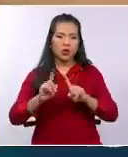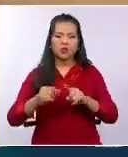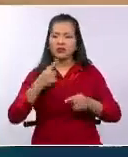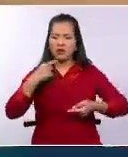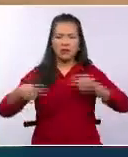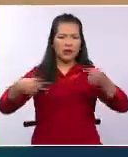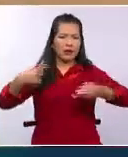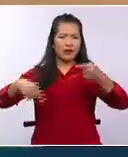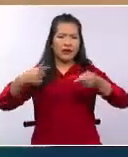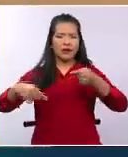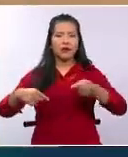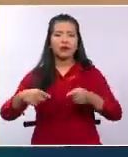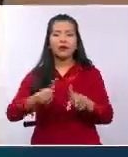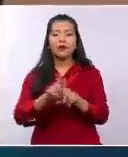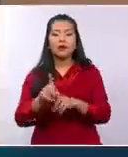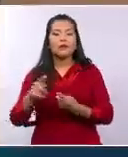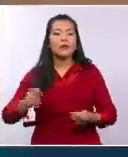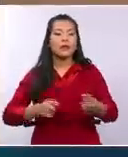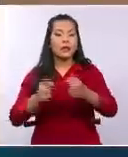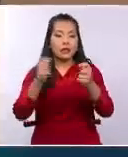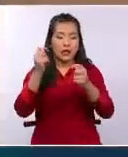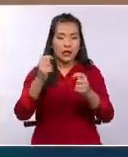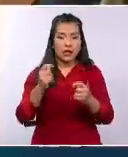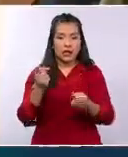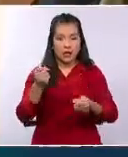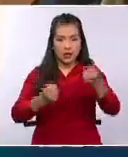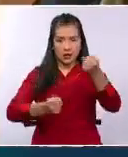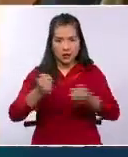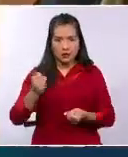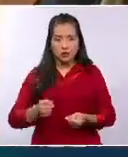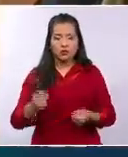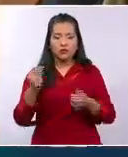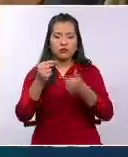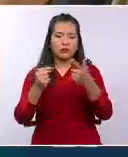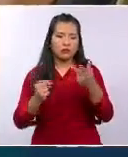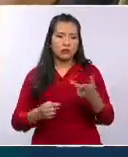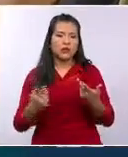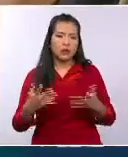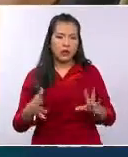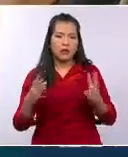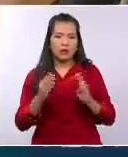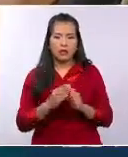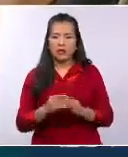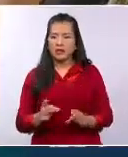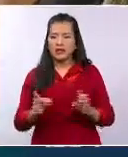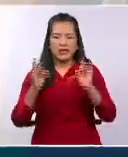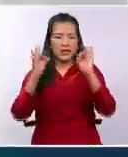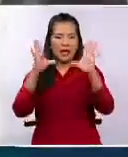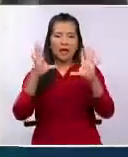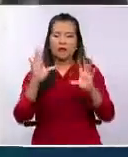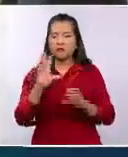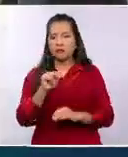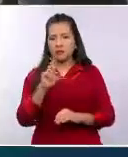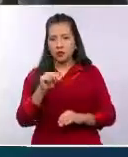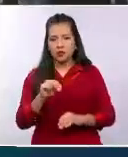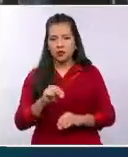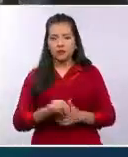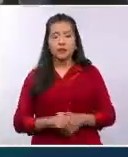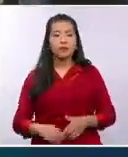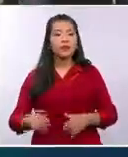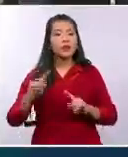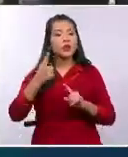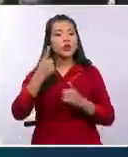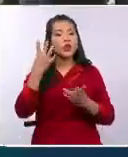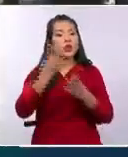peleas, tránsito, ¿no? Entonces, los delitos de alta relevancia no están siendo beneficiados. Solo en la cárcel de